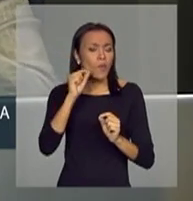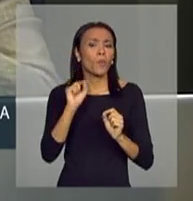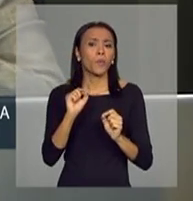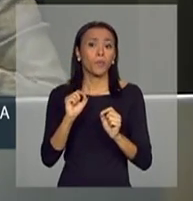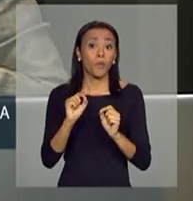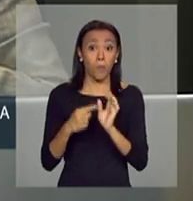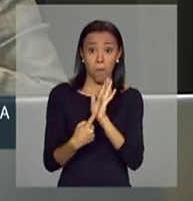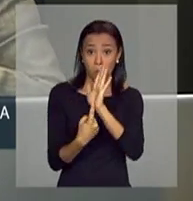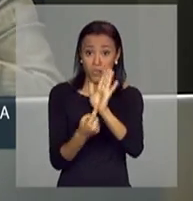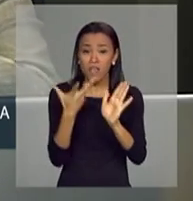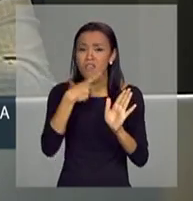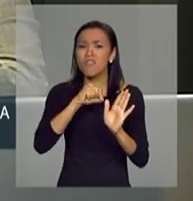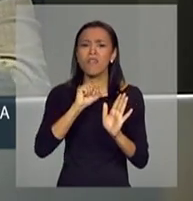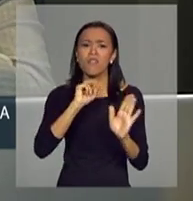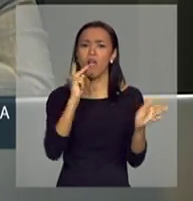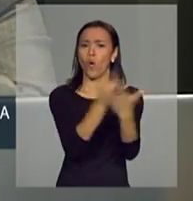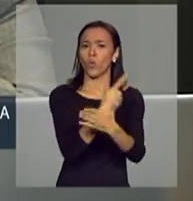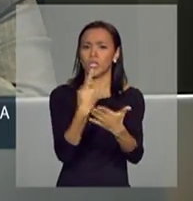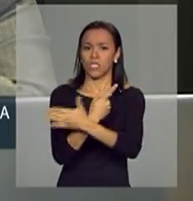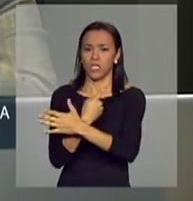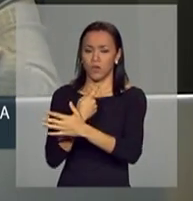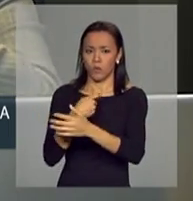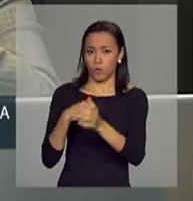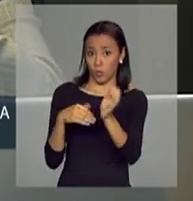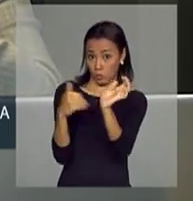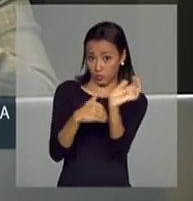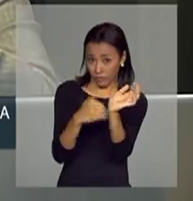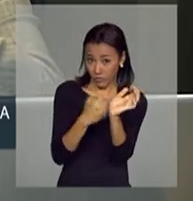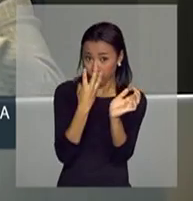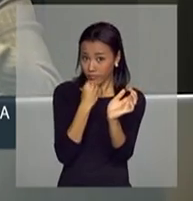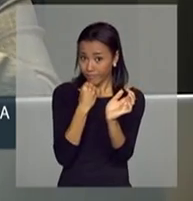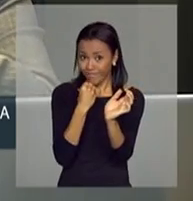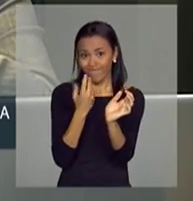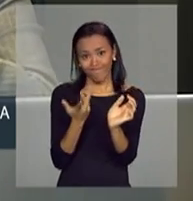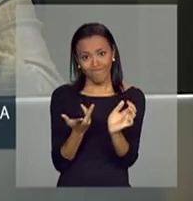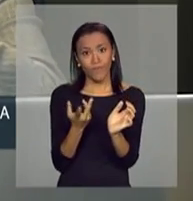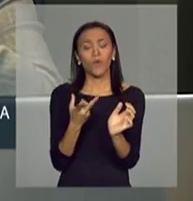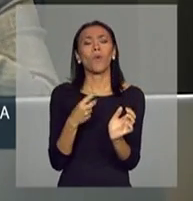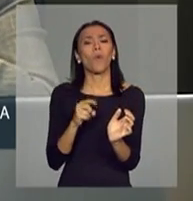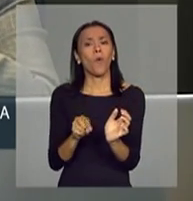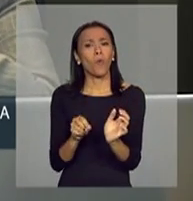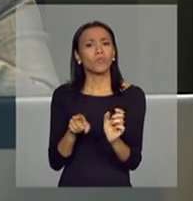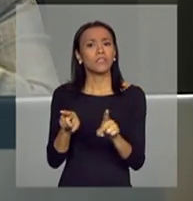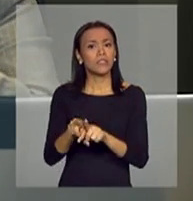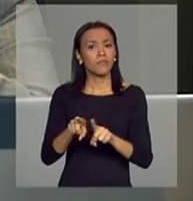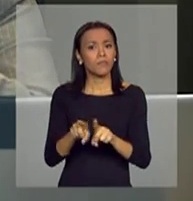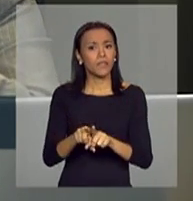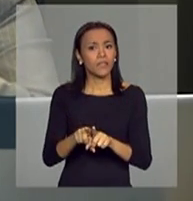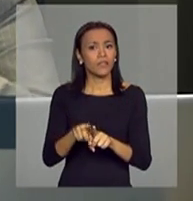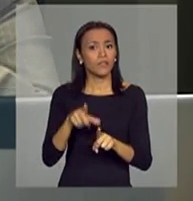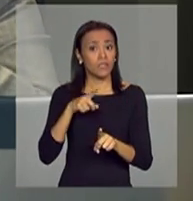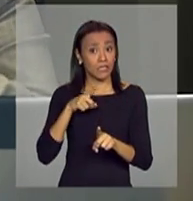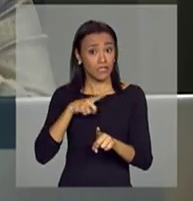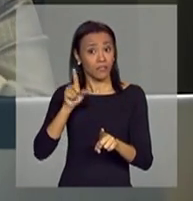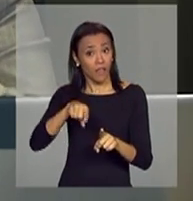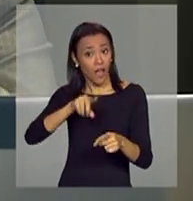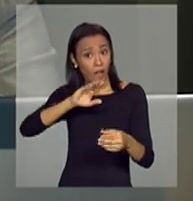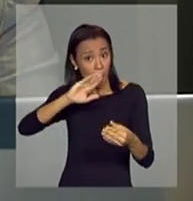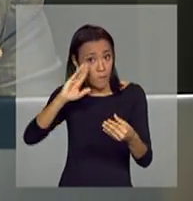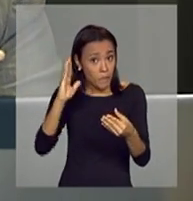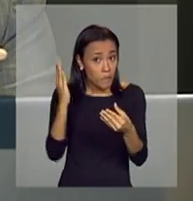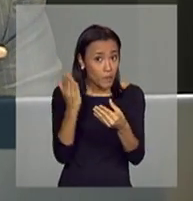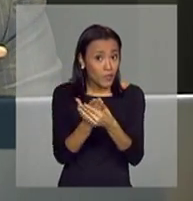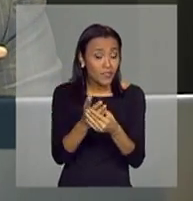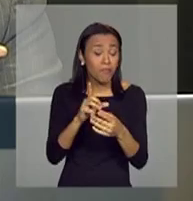la autoría, está en peligro de violar o debilitar las garantías de debido proceso, hay una solución